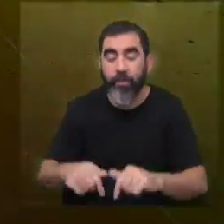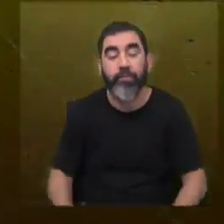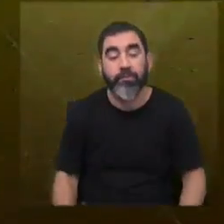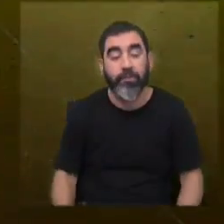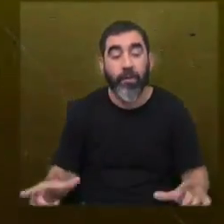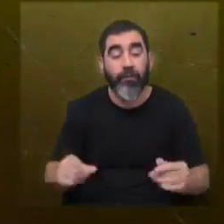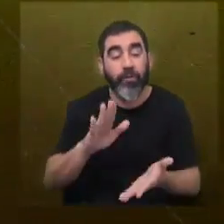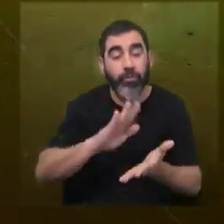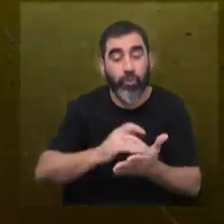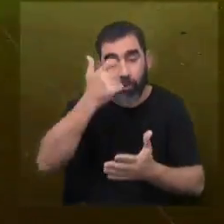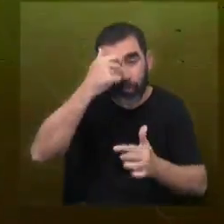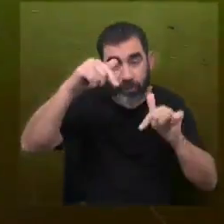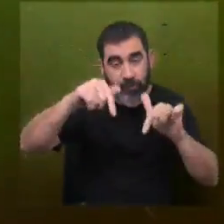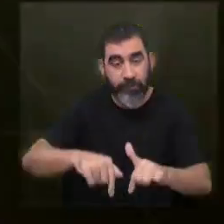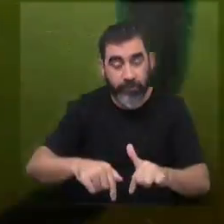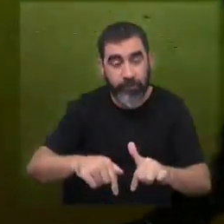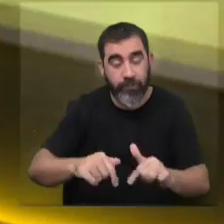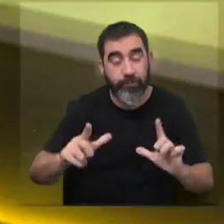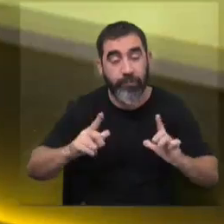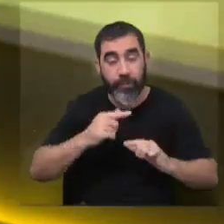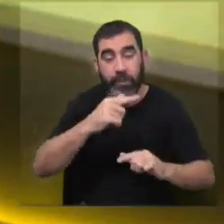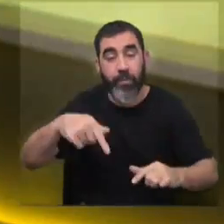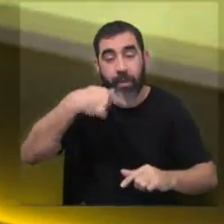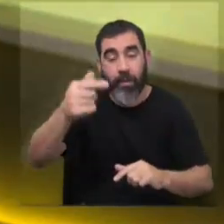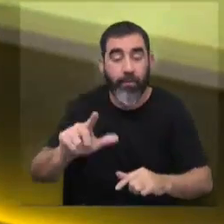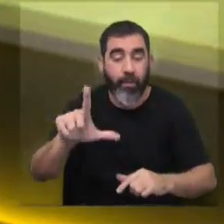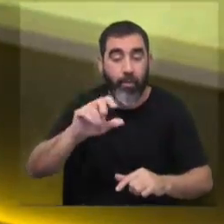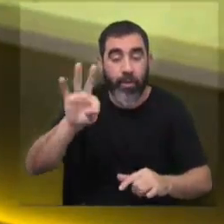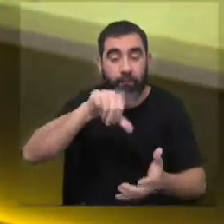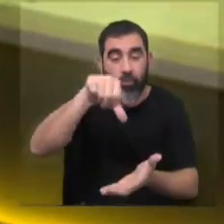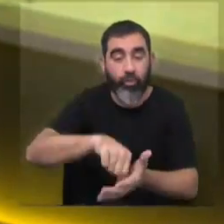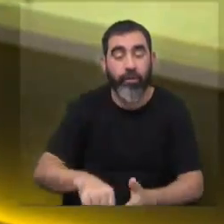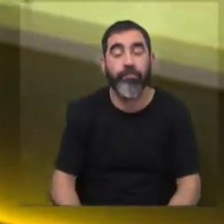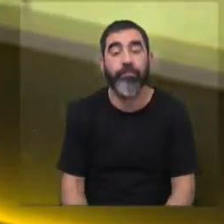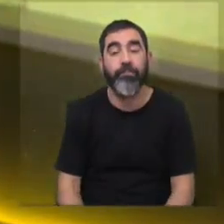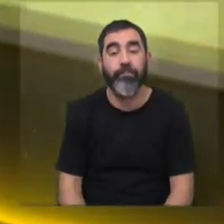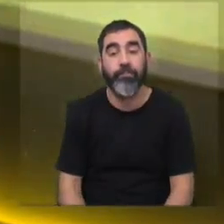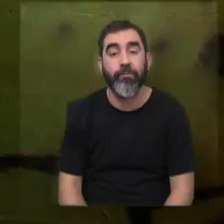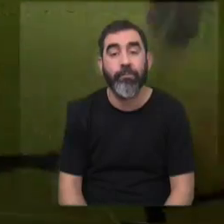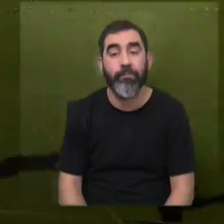Cerramos nuestro programa de hoy y las esperamos aquí en TV Ciudad la semana que viene.